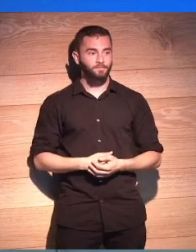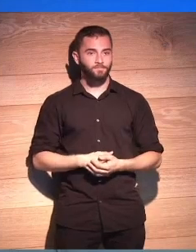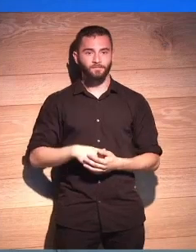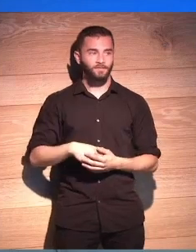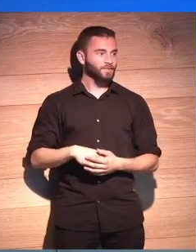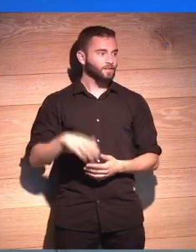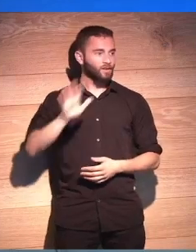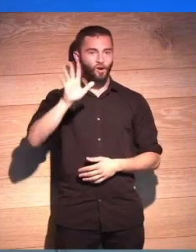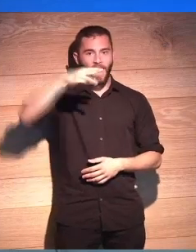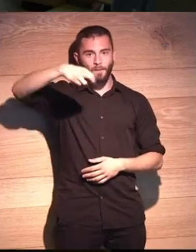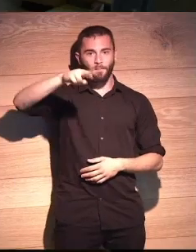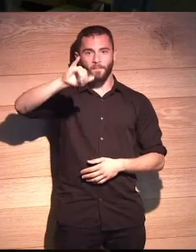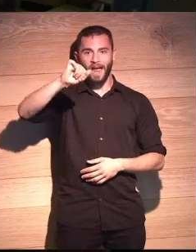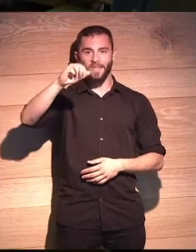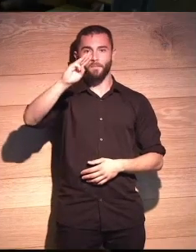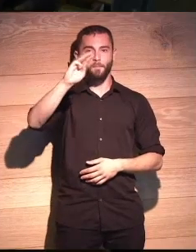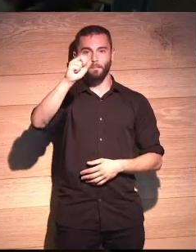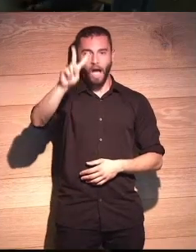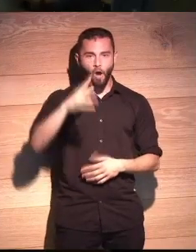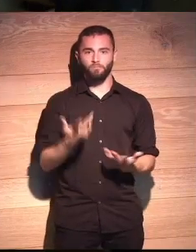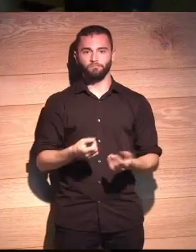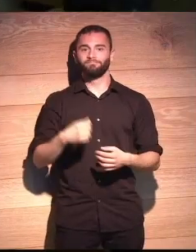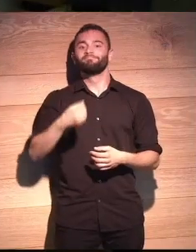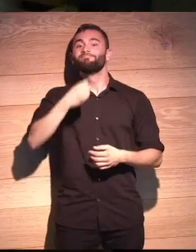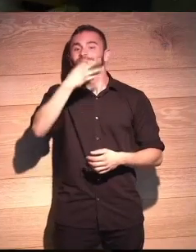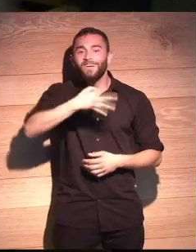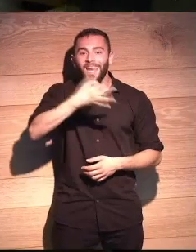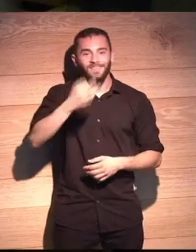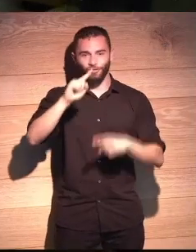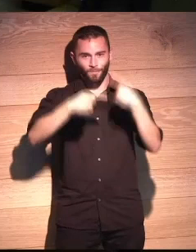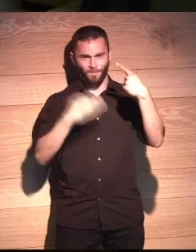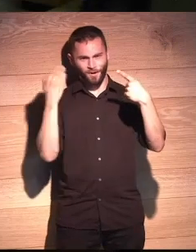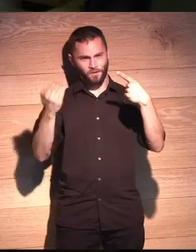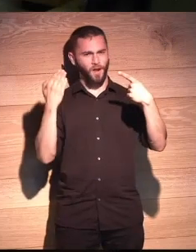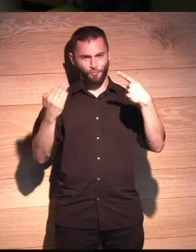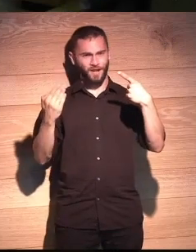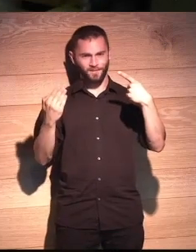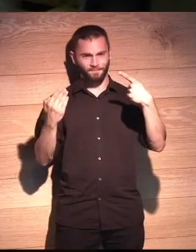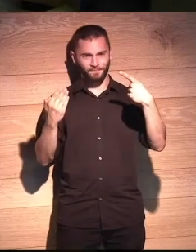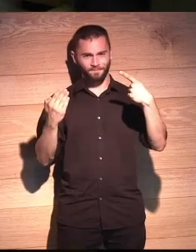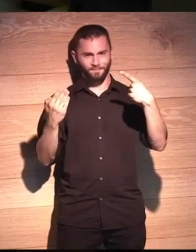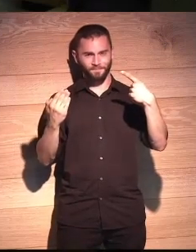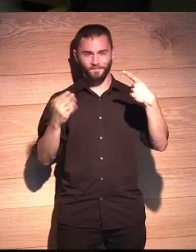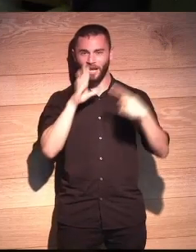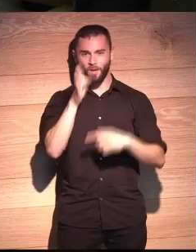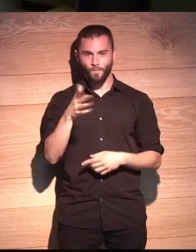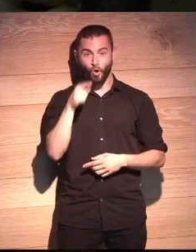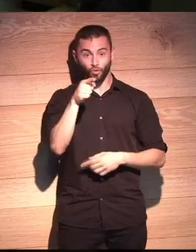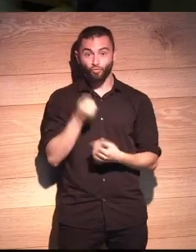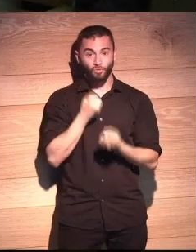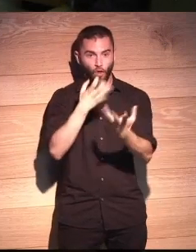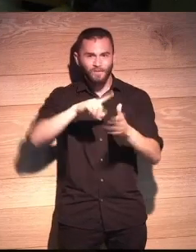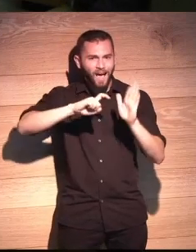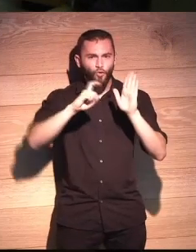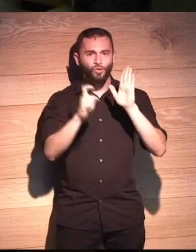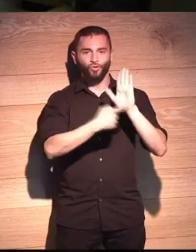Hola, Maripau. Hola, ¿qué tal? Buenas tardes. Bueno, en primer lugar, te quiero dar la enhorabuena, porque todo lo que has contado y